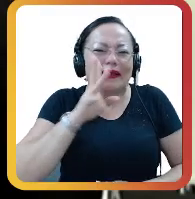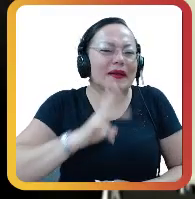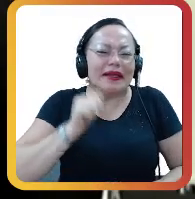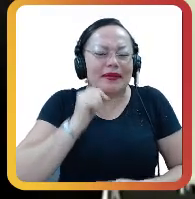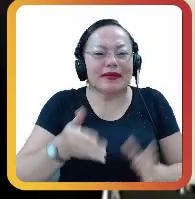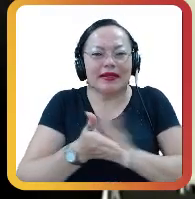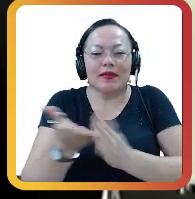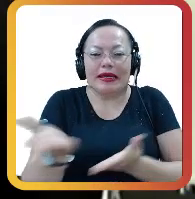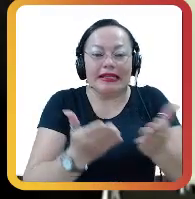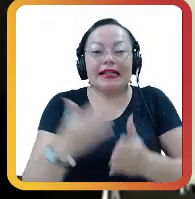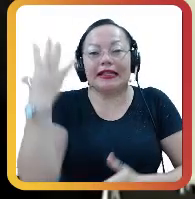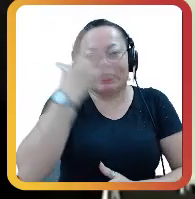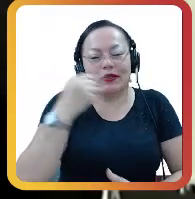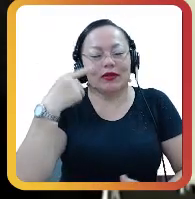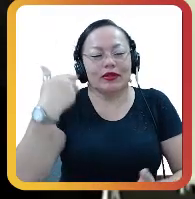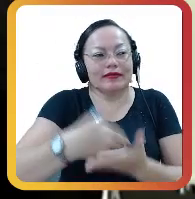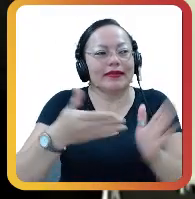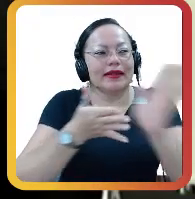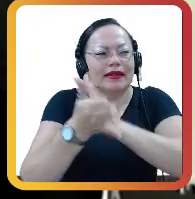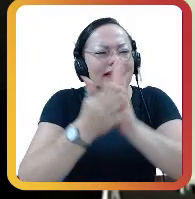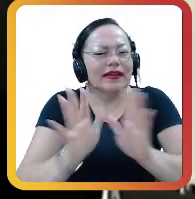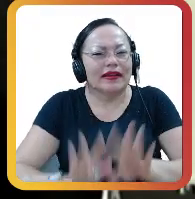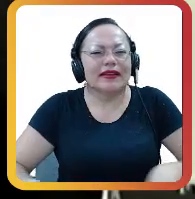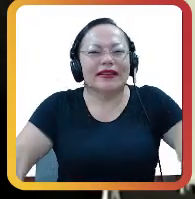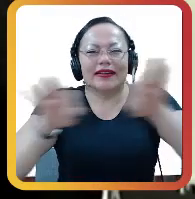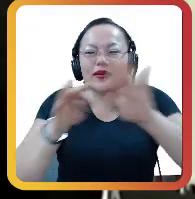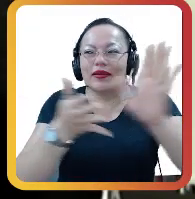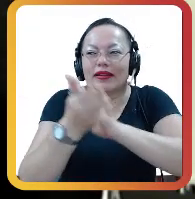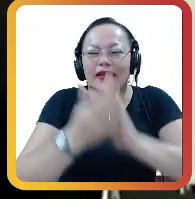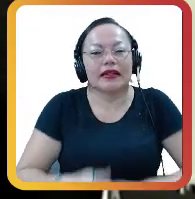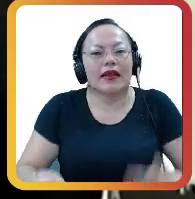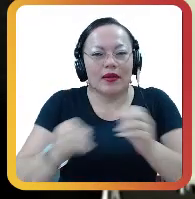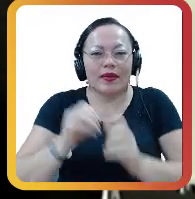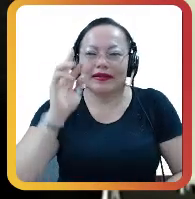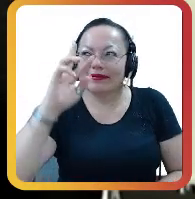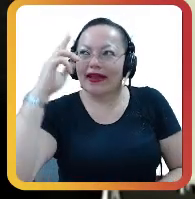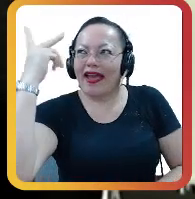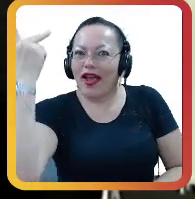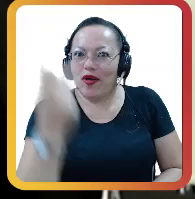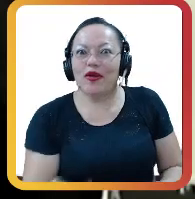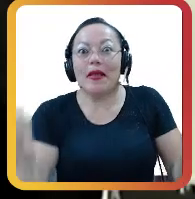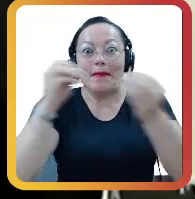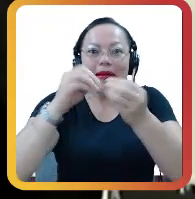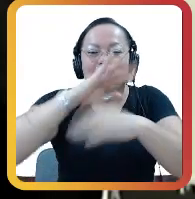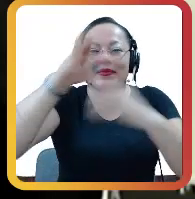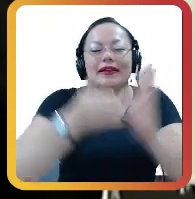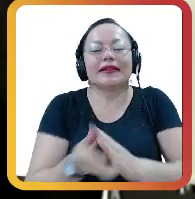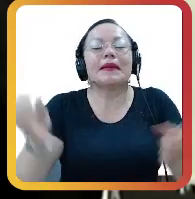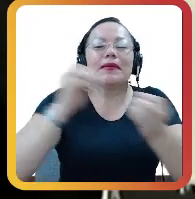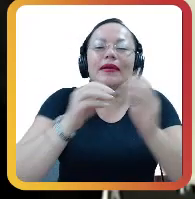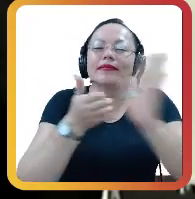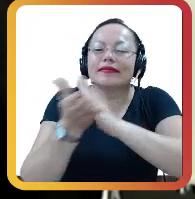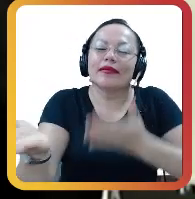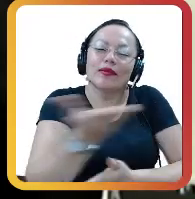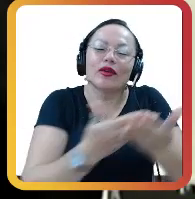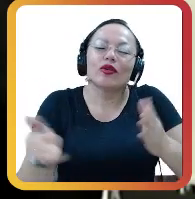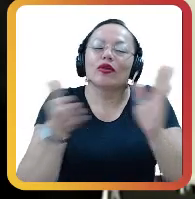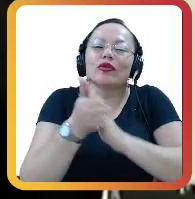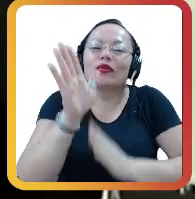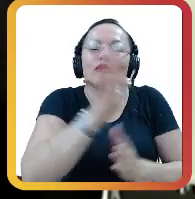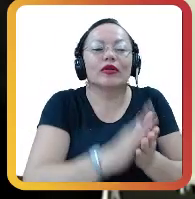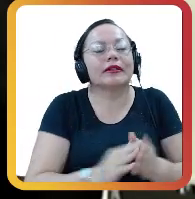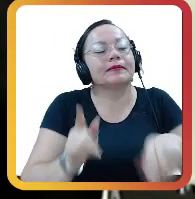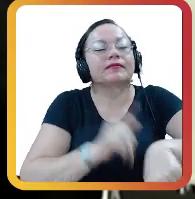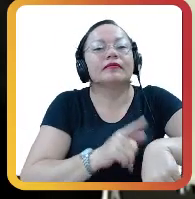que un buen marco, muy bonito, me agrada eso. Qué bonito, estamos en constante evolución, lo repito. Muy bien, señores, aquí estamos compartiendo con ustedes, 8 de la mañana, 9